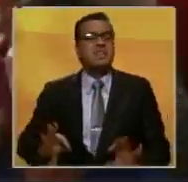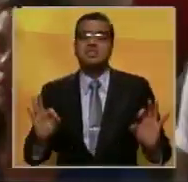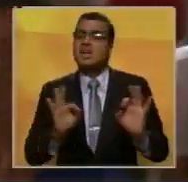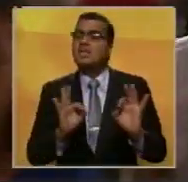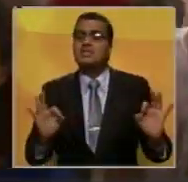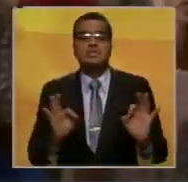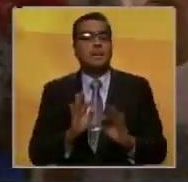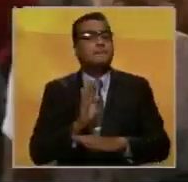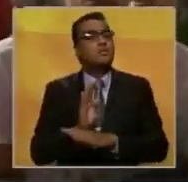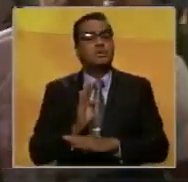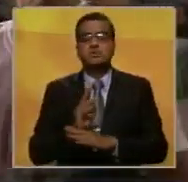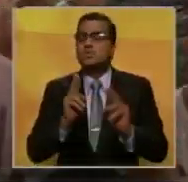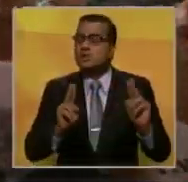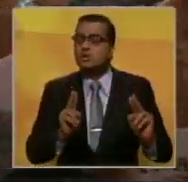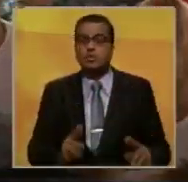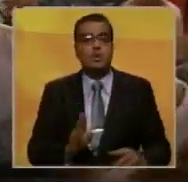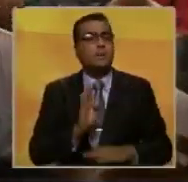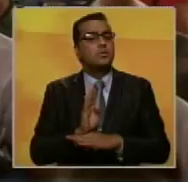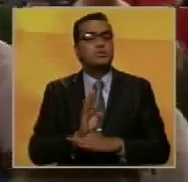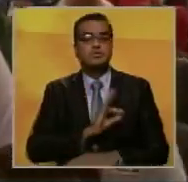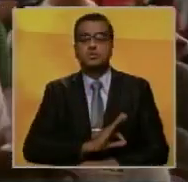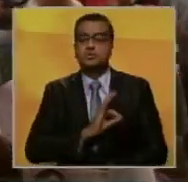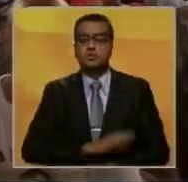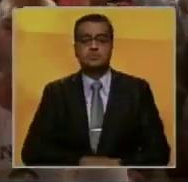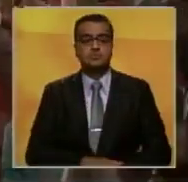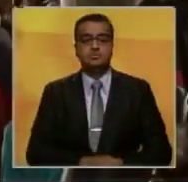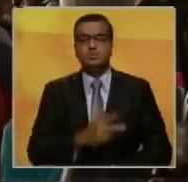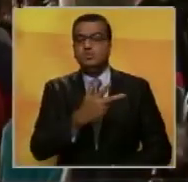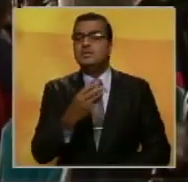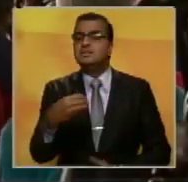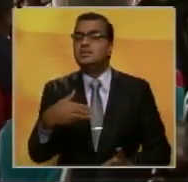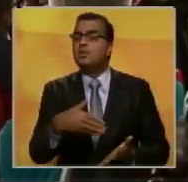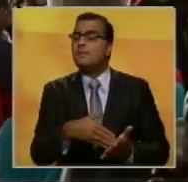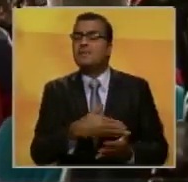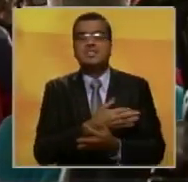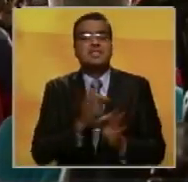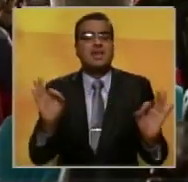ninguna protección social, no llegaban a los 300.000.